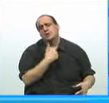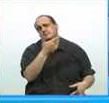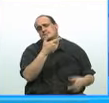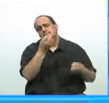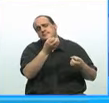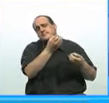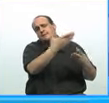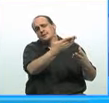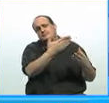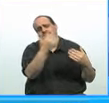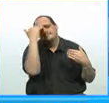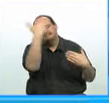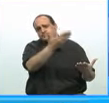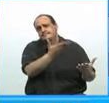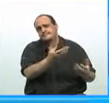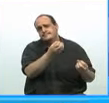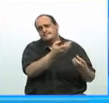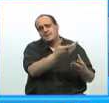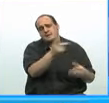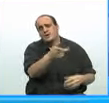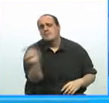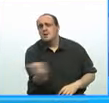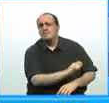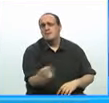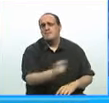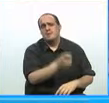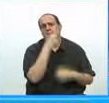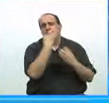ganaron muy bien jugando al tenis y bueno,